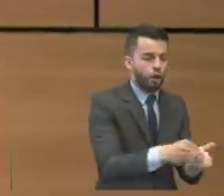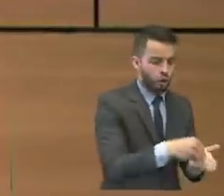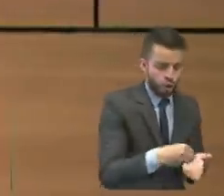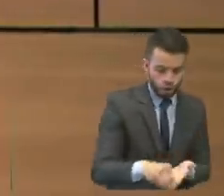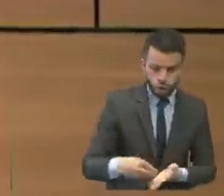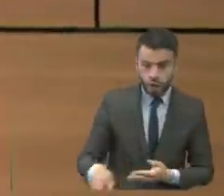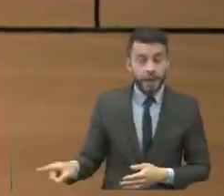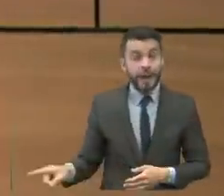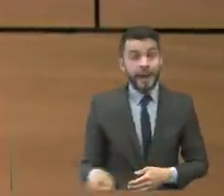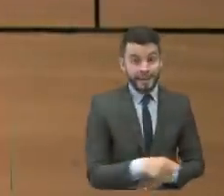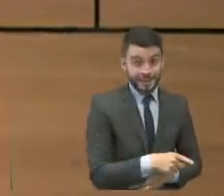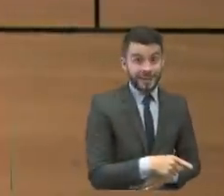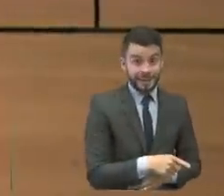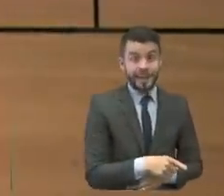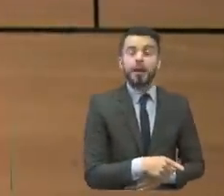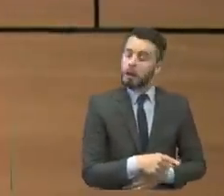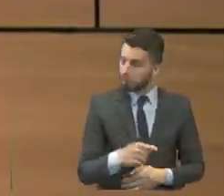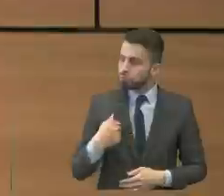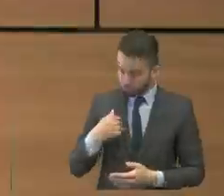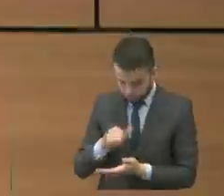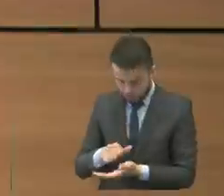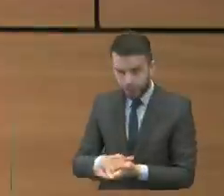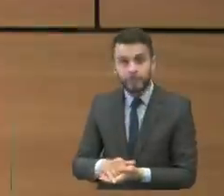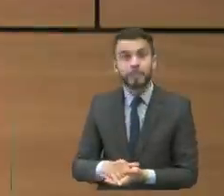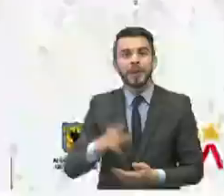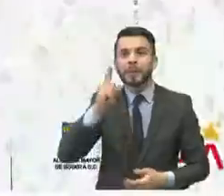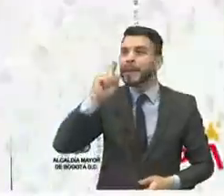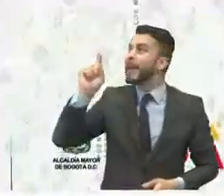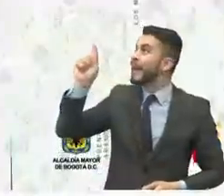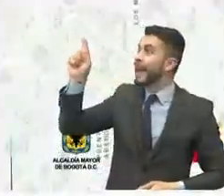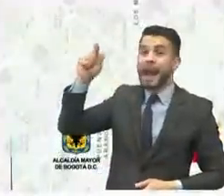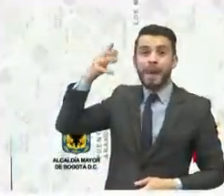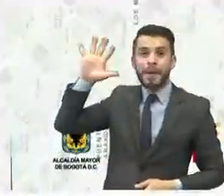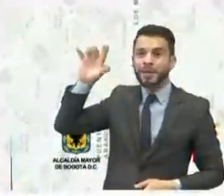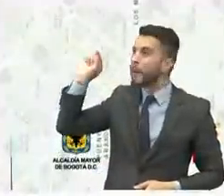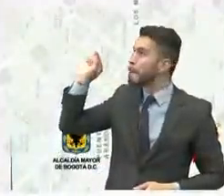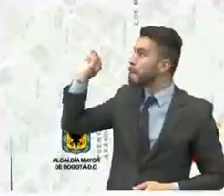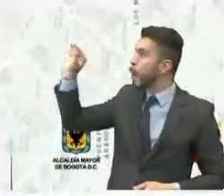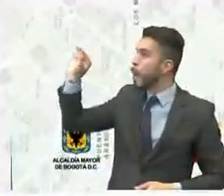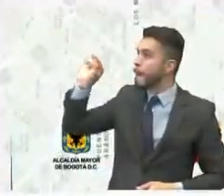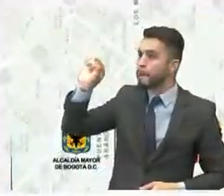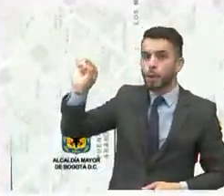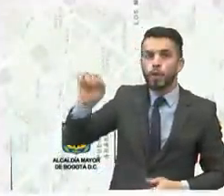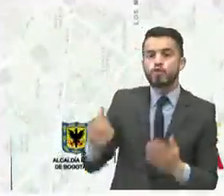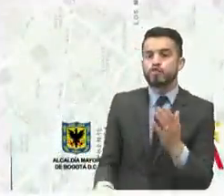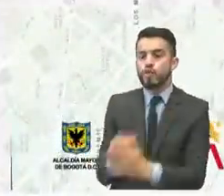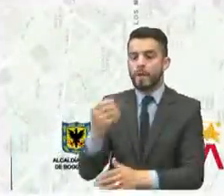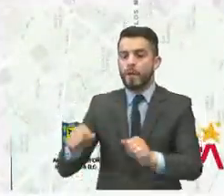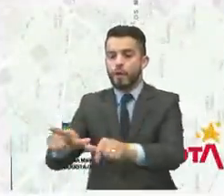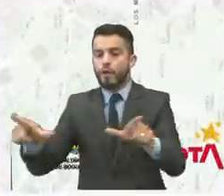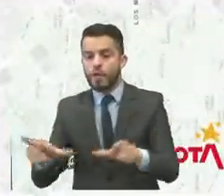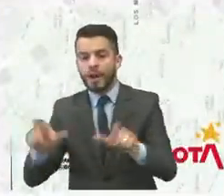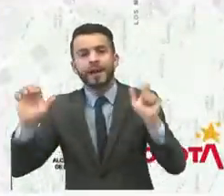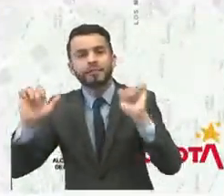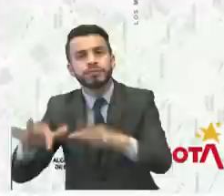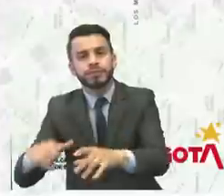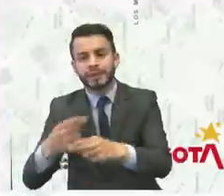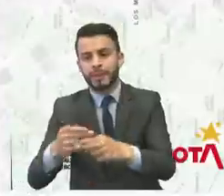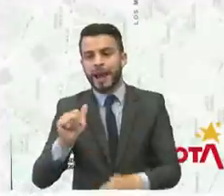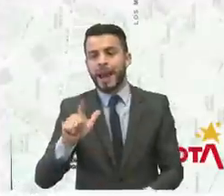nuevas plazas alamedas, ¿dónde? Ahí están, cada punto amarillo de estos es una nueva plaza alameda sobre el